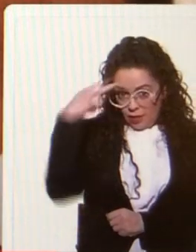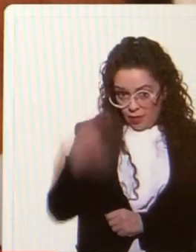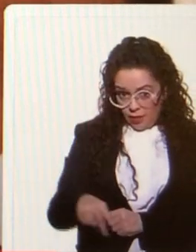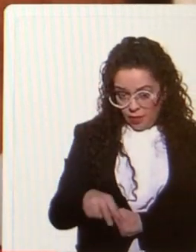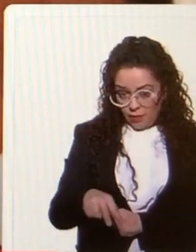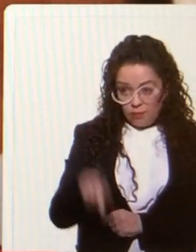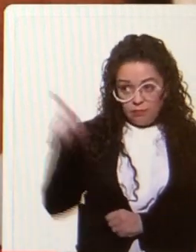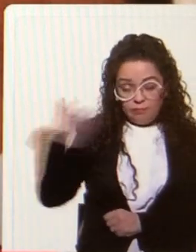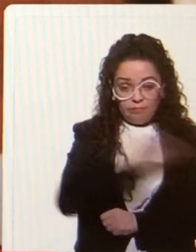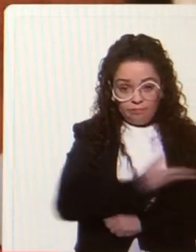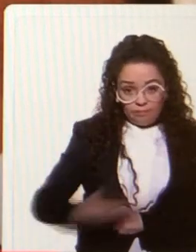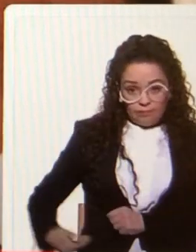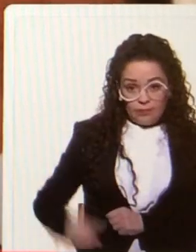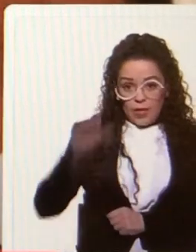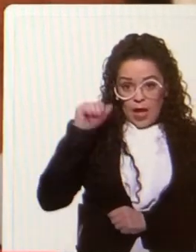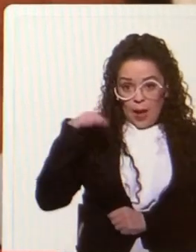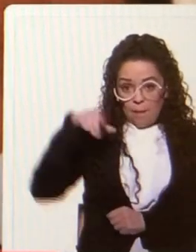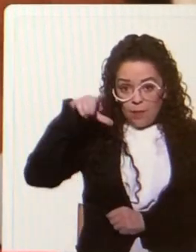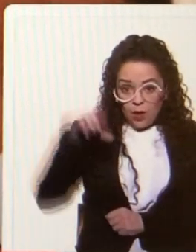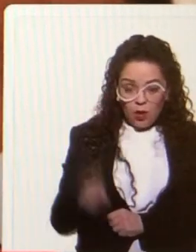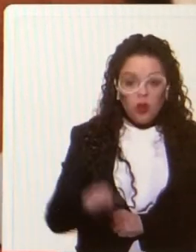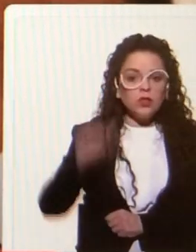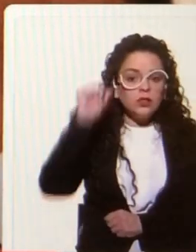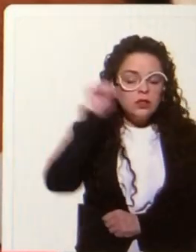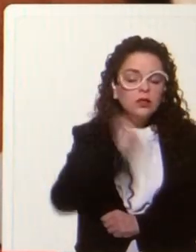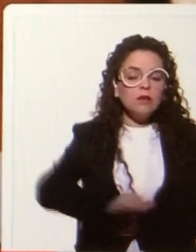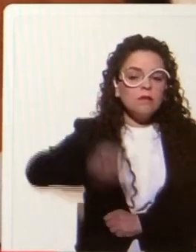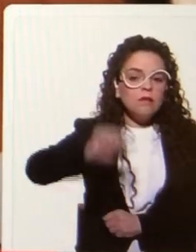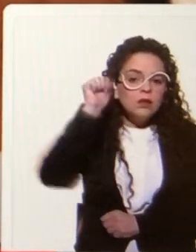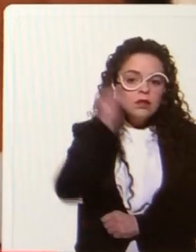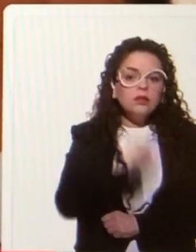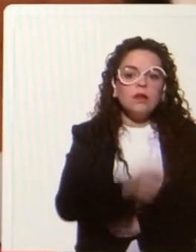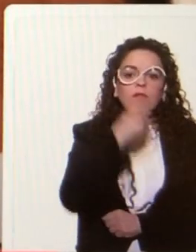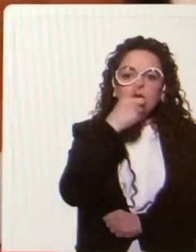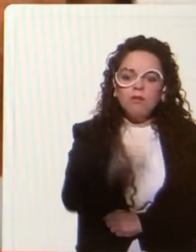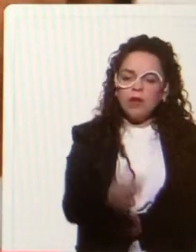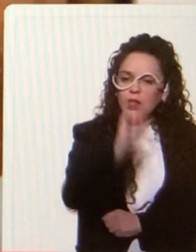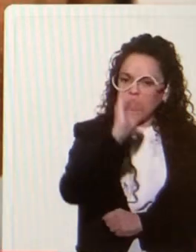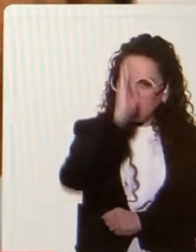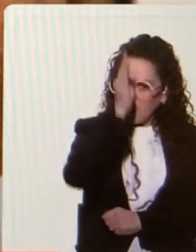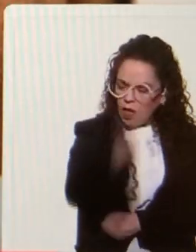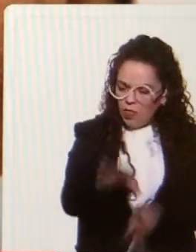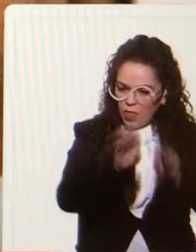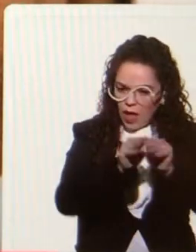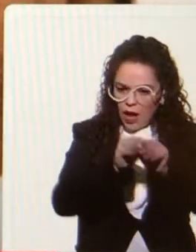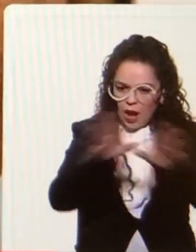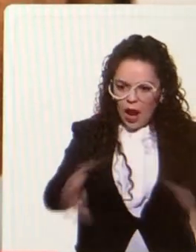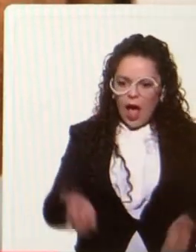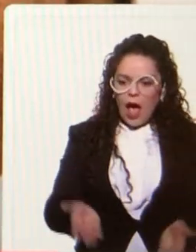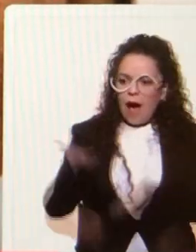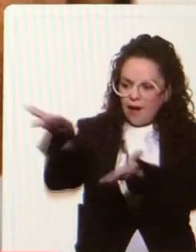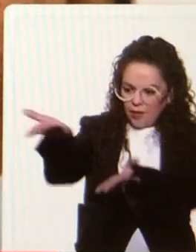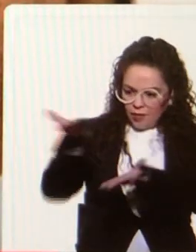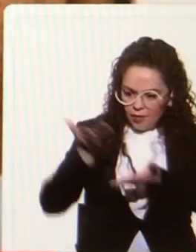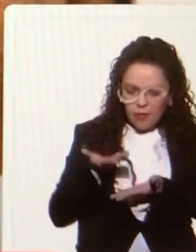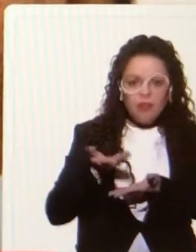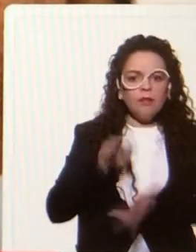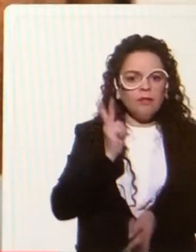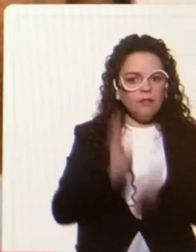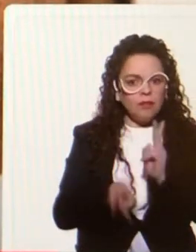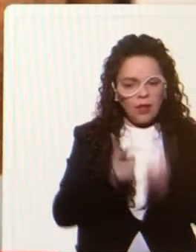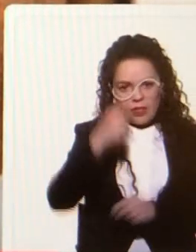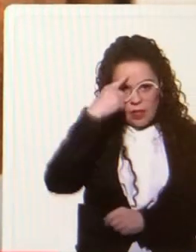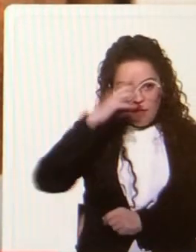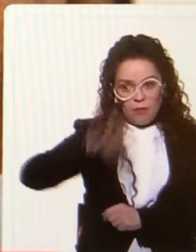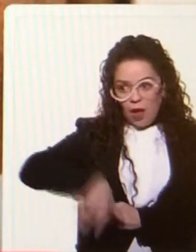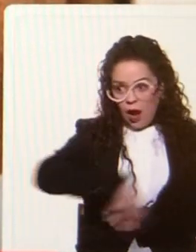las de que el gobierno es un represor justamente en semanas previas a las elecciones